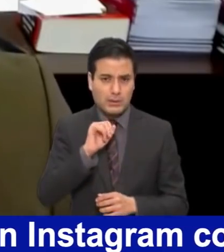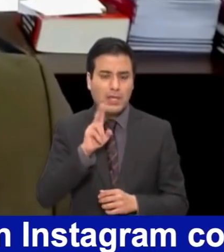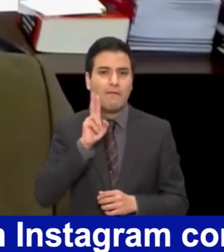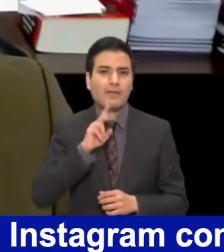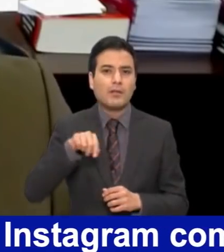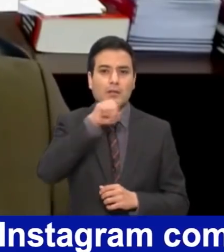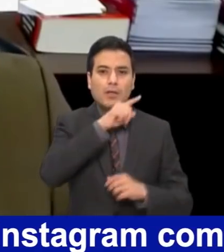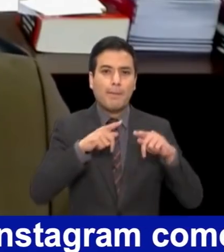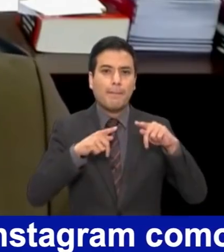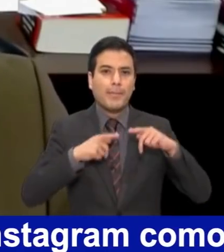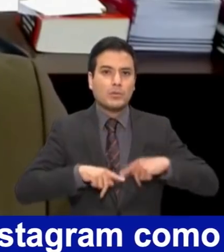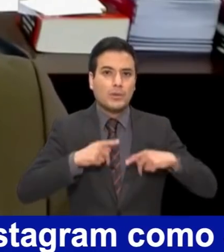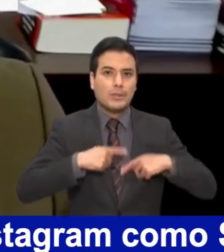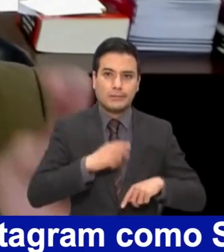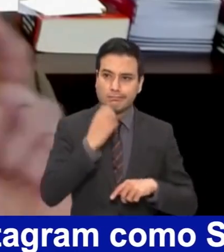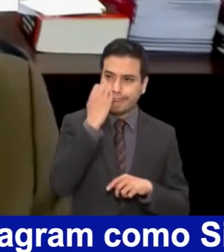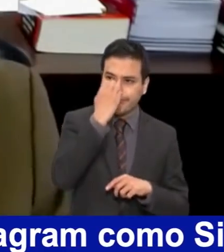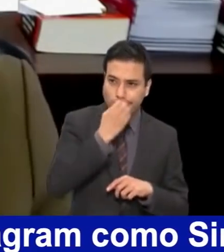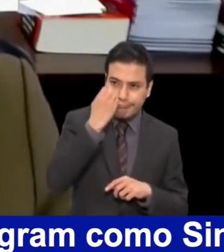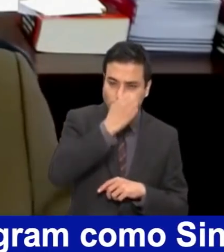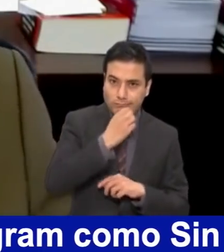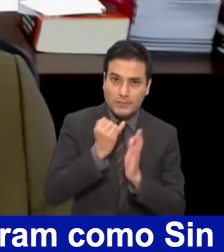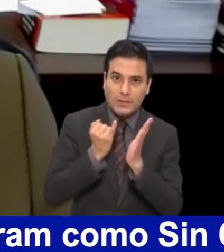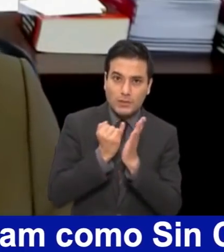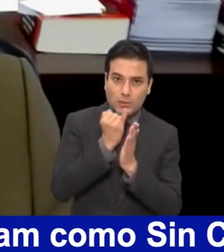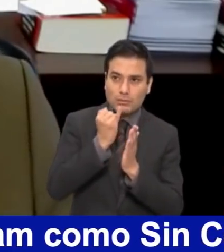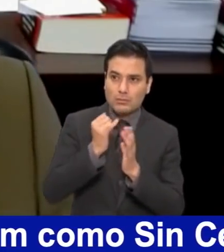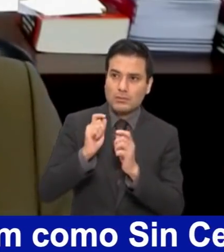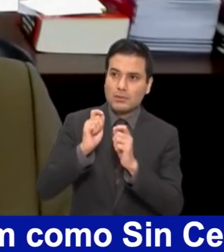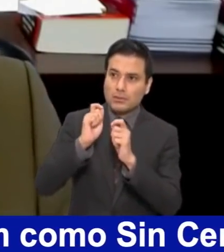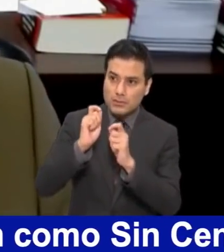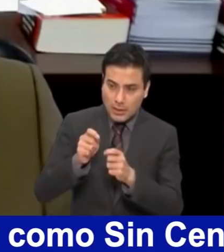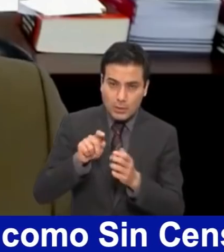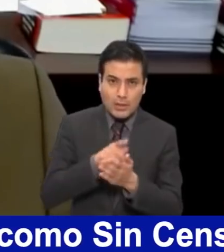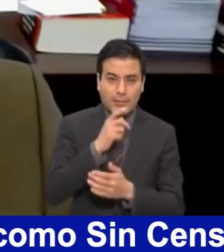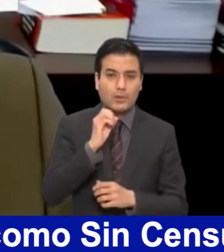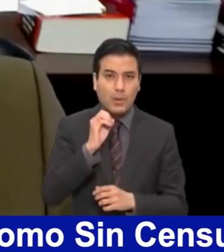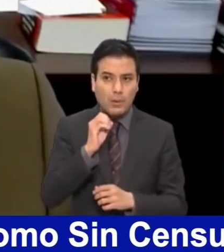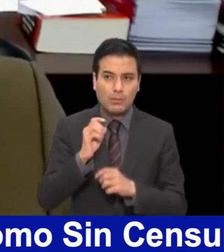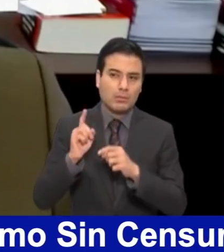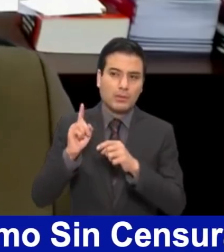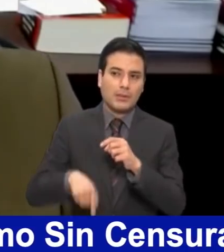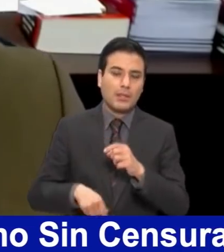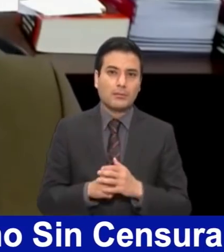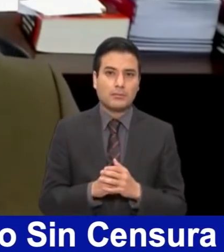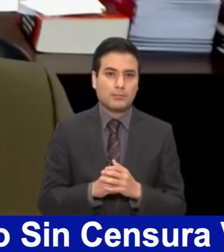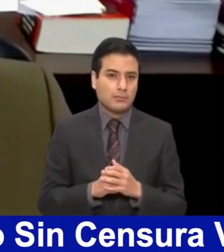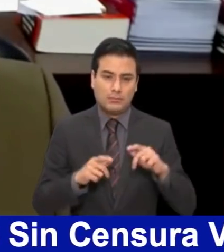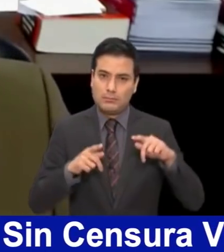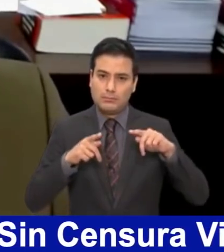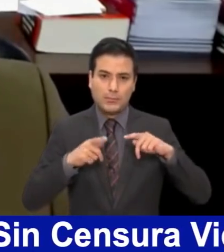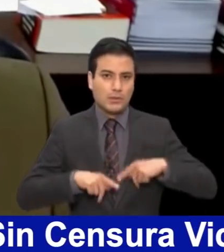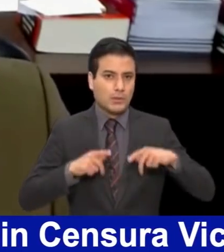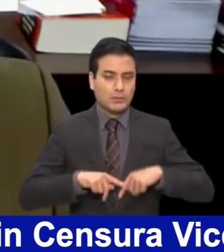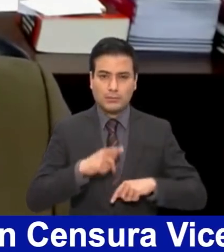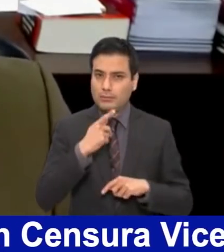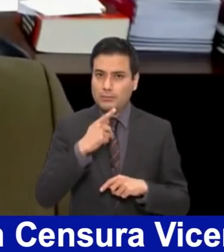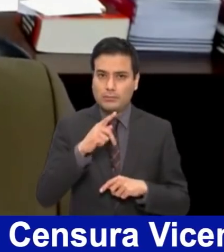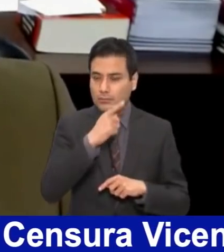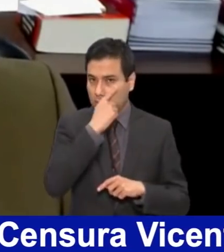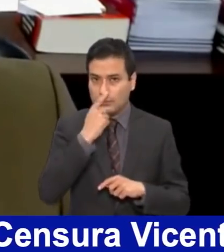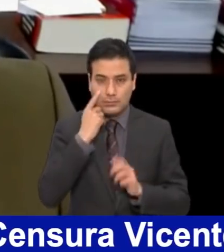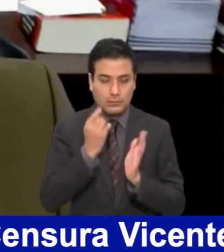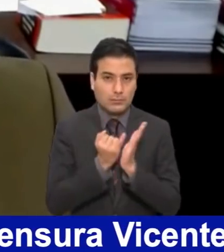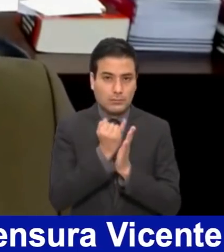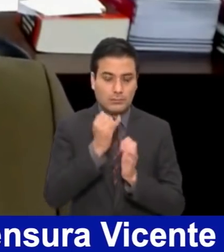la capacidad de decisión de las y los ciudadanos, que son con su voto los que permiten o no que la reelección se concrete.